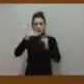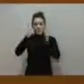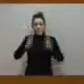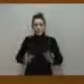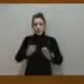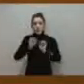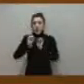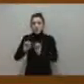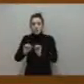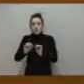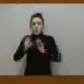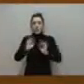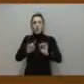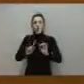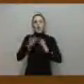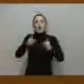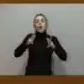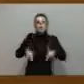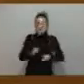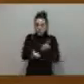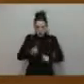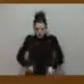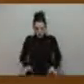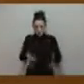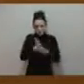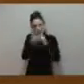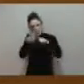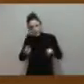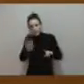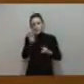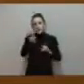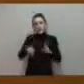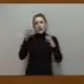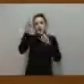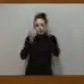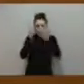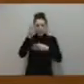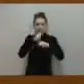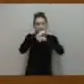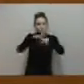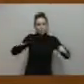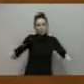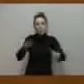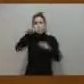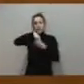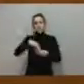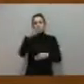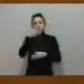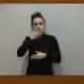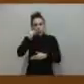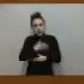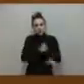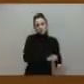y que se desarrollen actividades divulgativas, educativas, con centros escolares orientados a